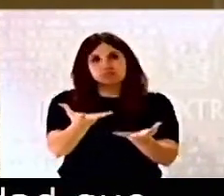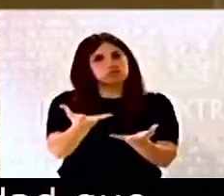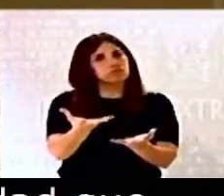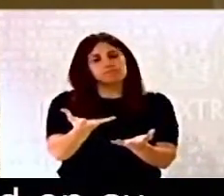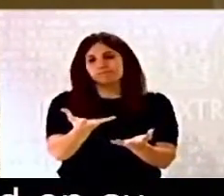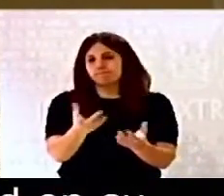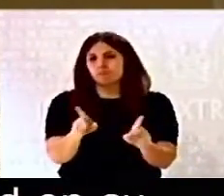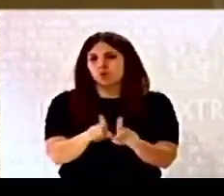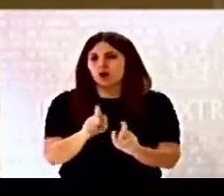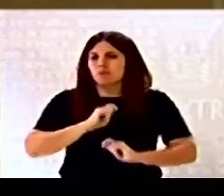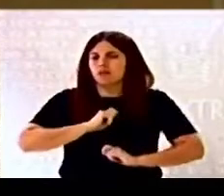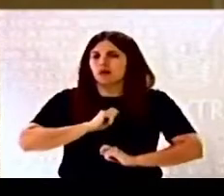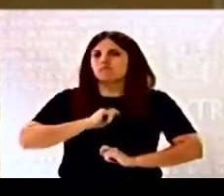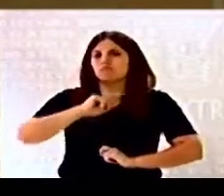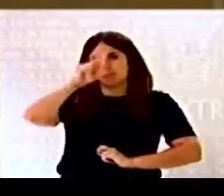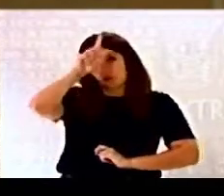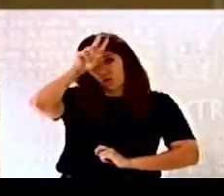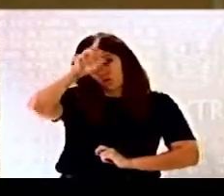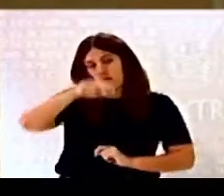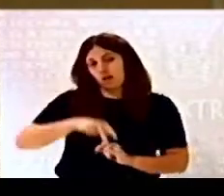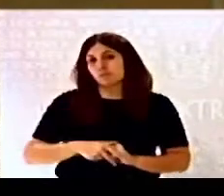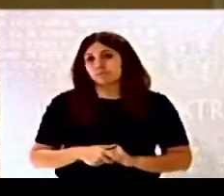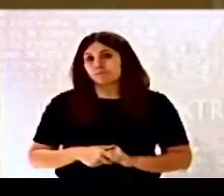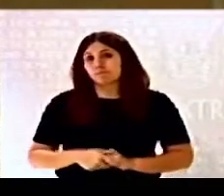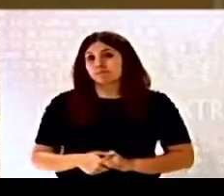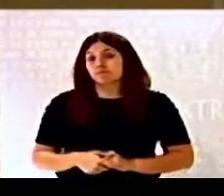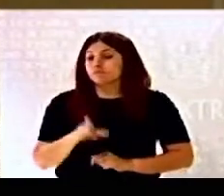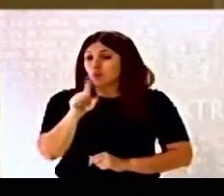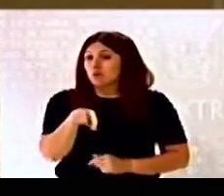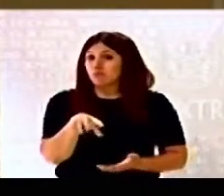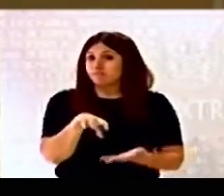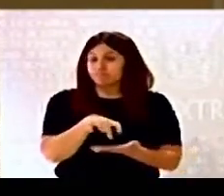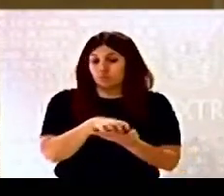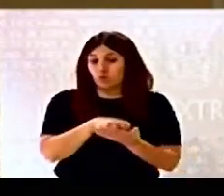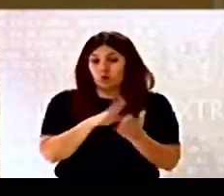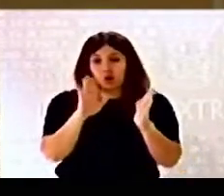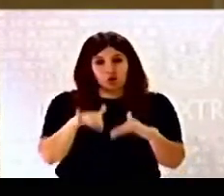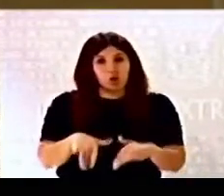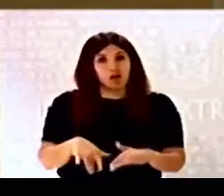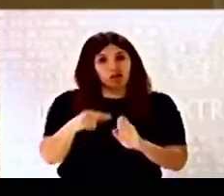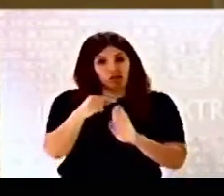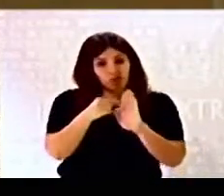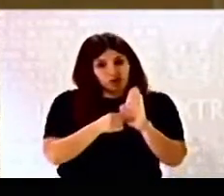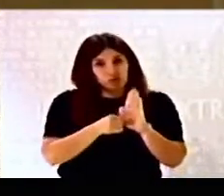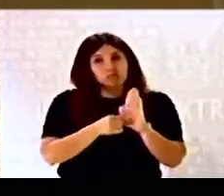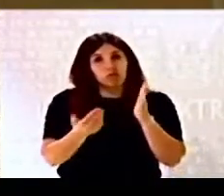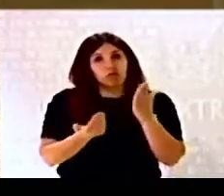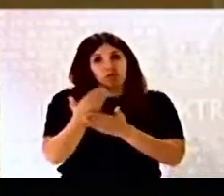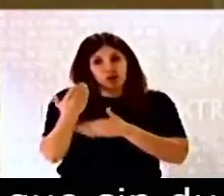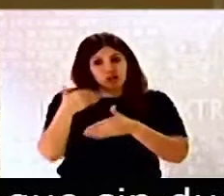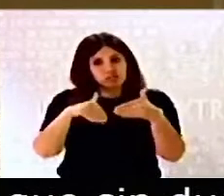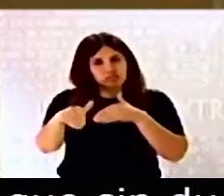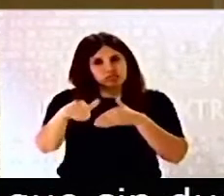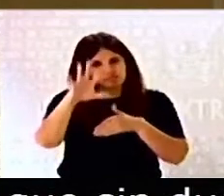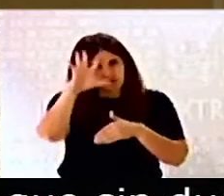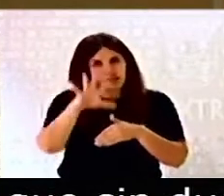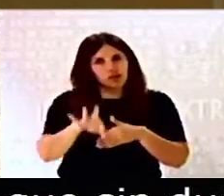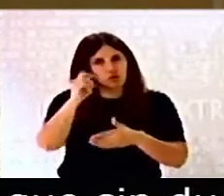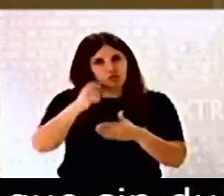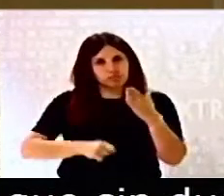que nos preocupan y que, sin duda ninguna, nos harán tomar decisiones en los próximos días.